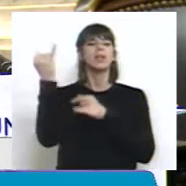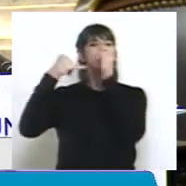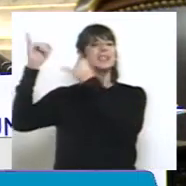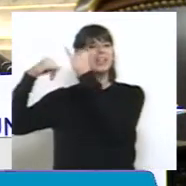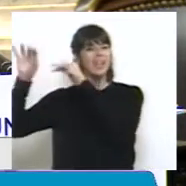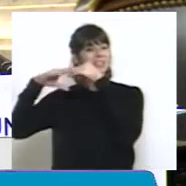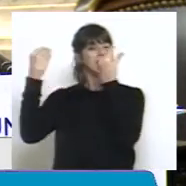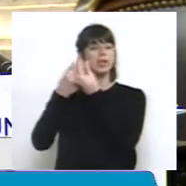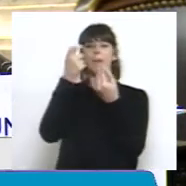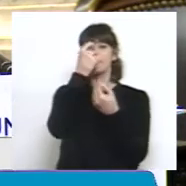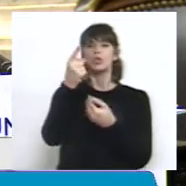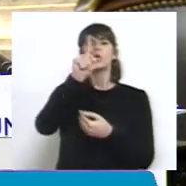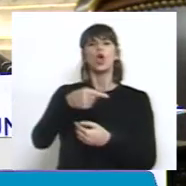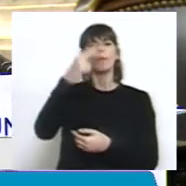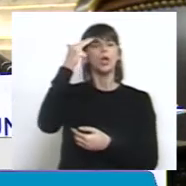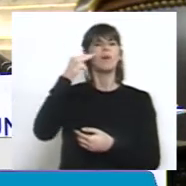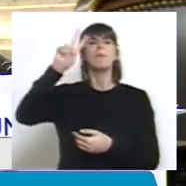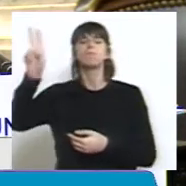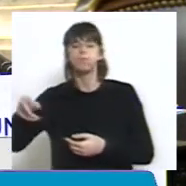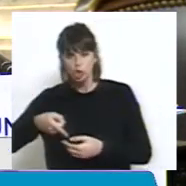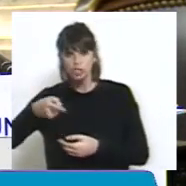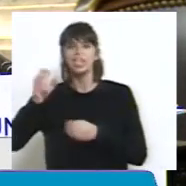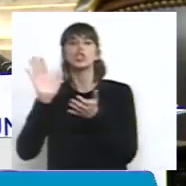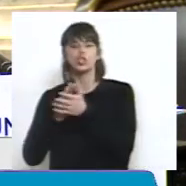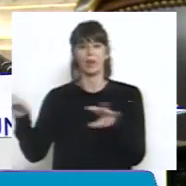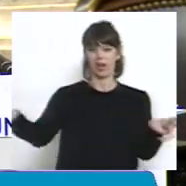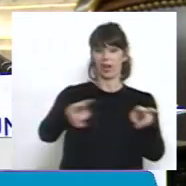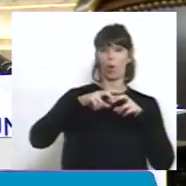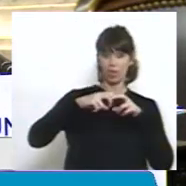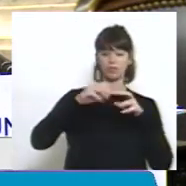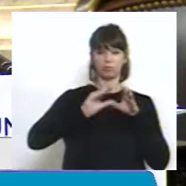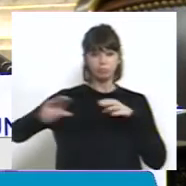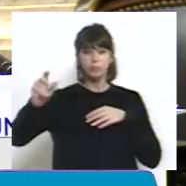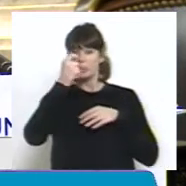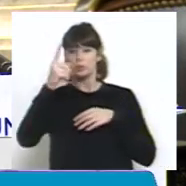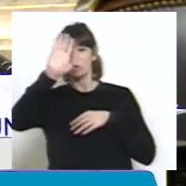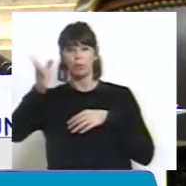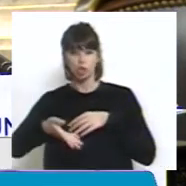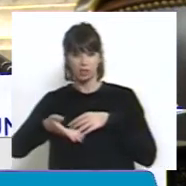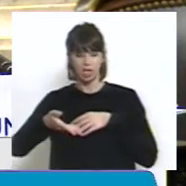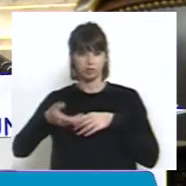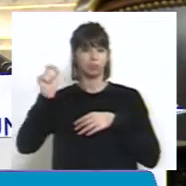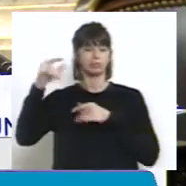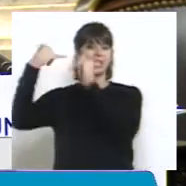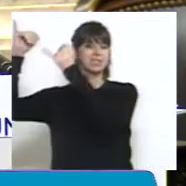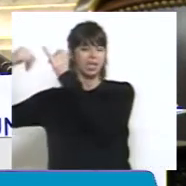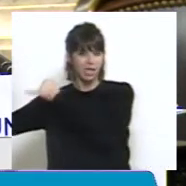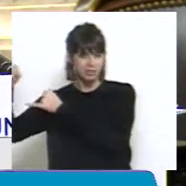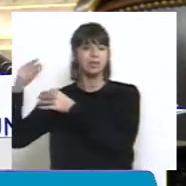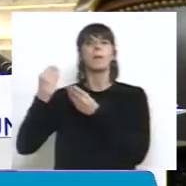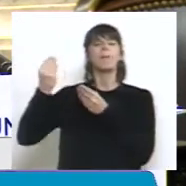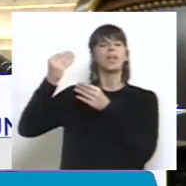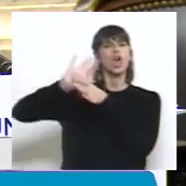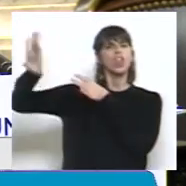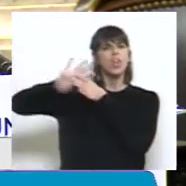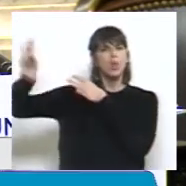el 21,9% de la recaudación y la deuda nominada en moneda extranjera era 12 veces las